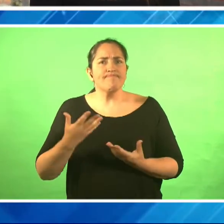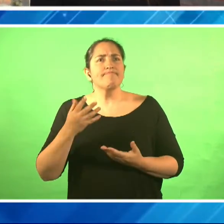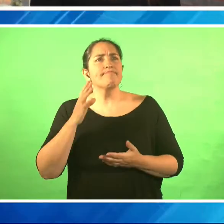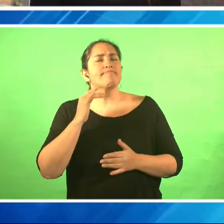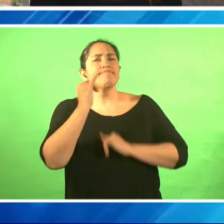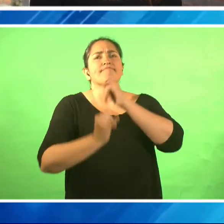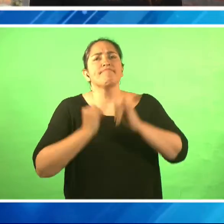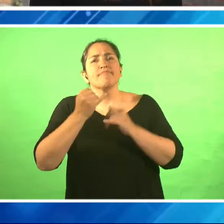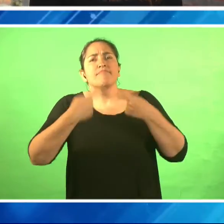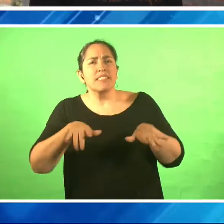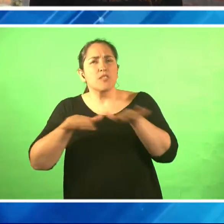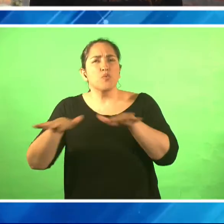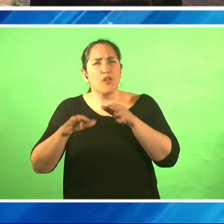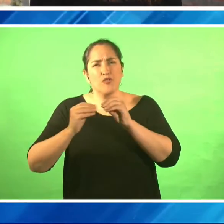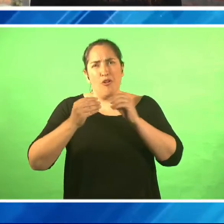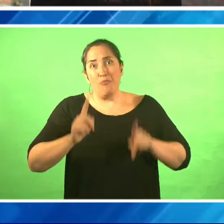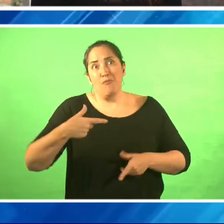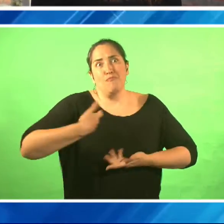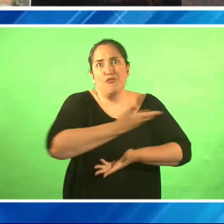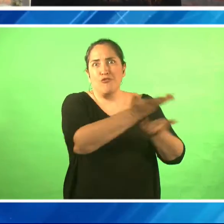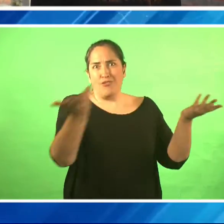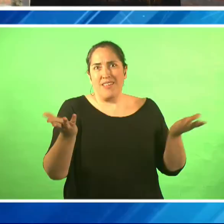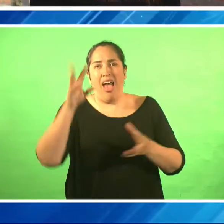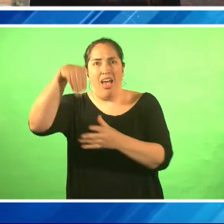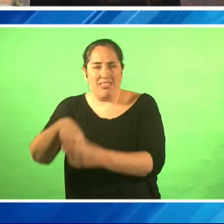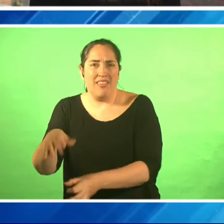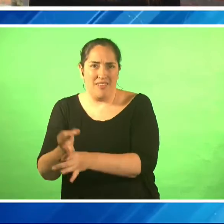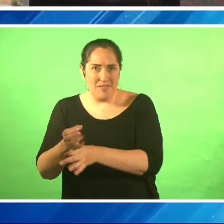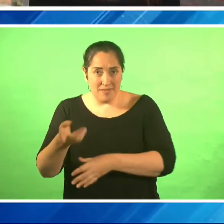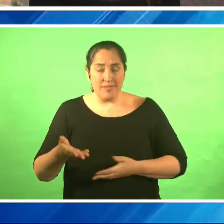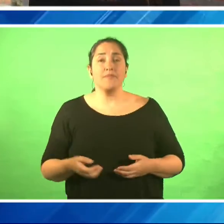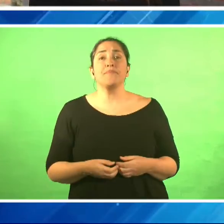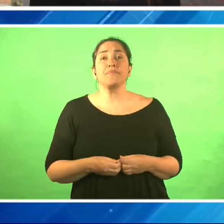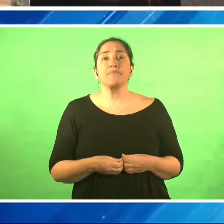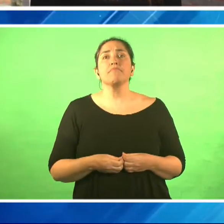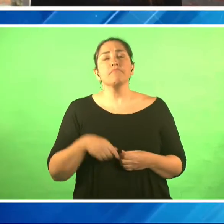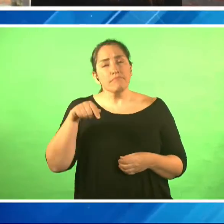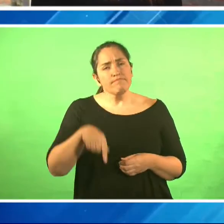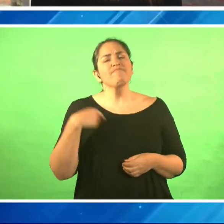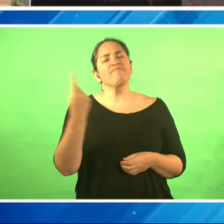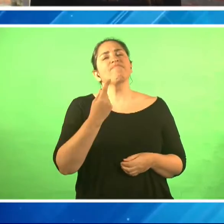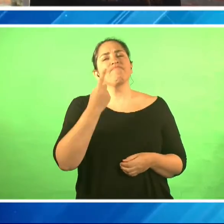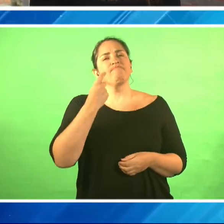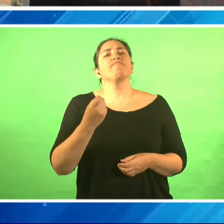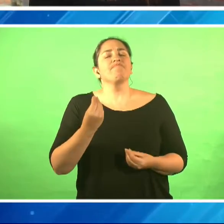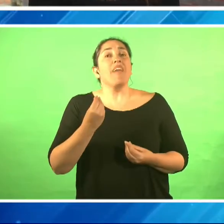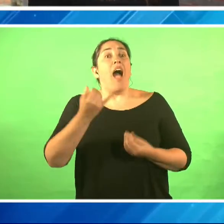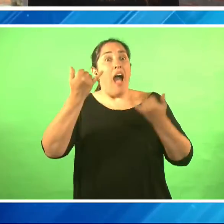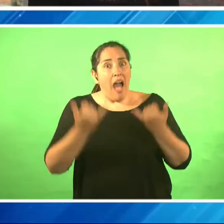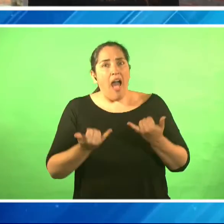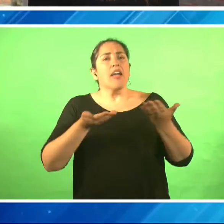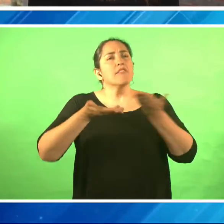sociedad. Y realmente uno entiende que cuando se establecen canales de diálogo,